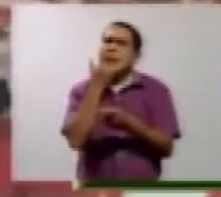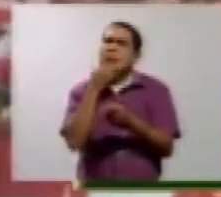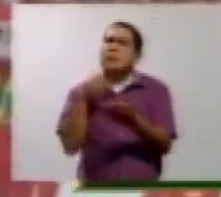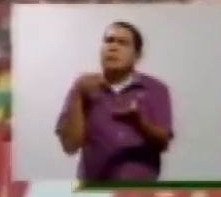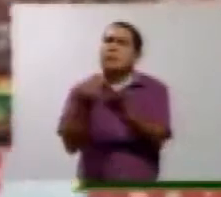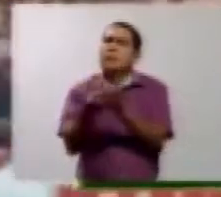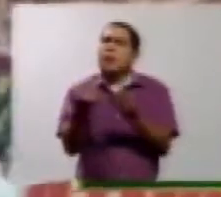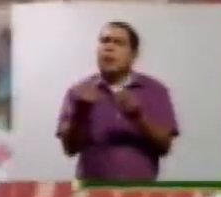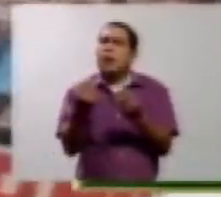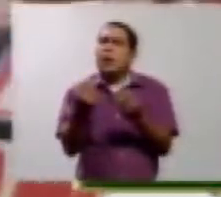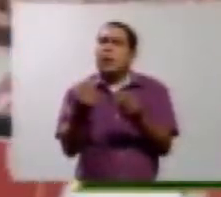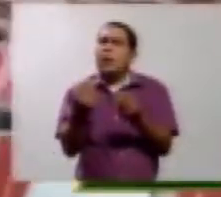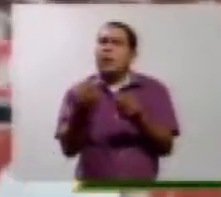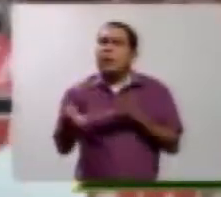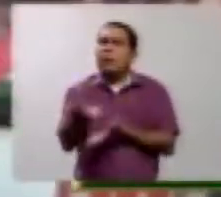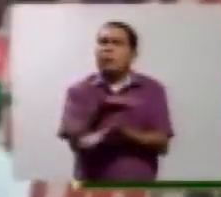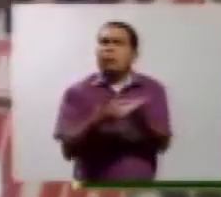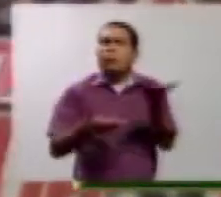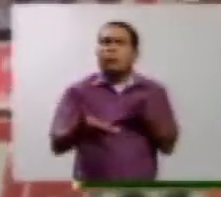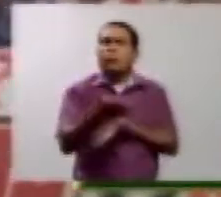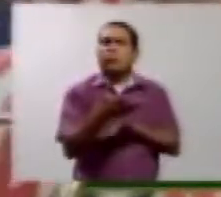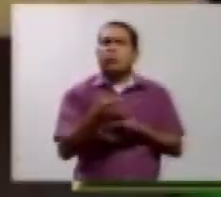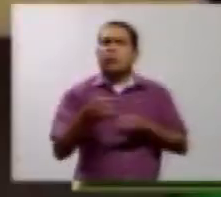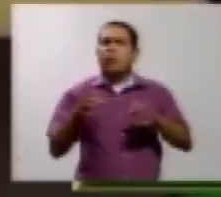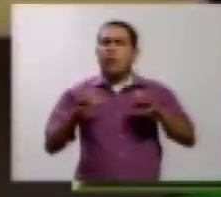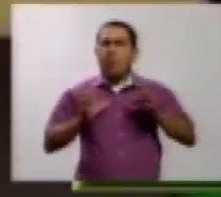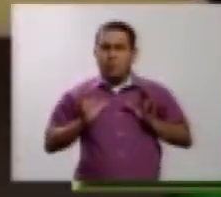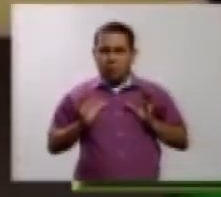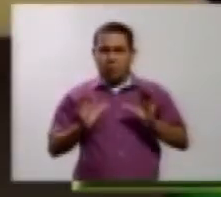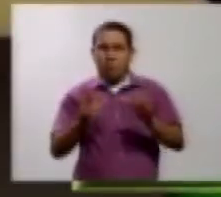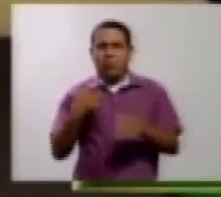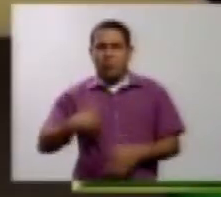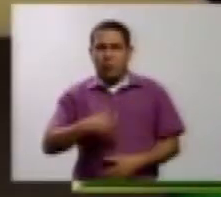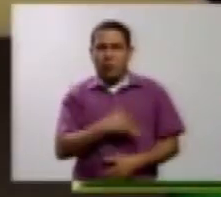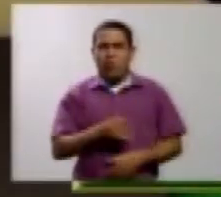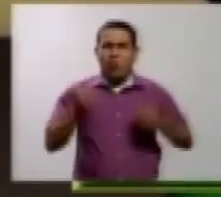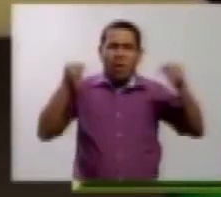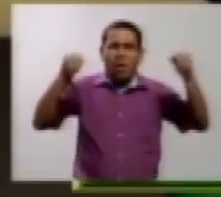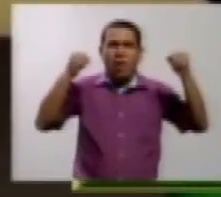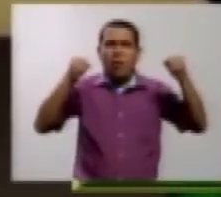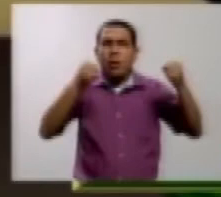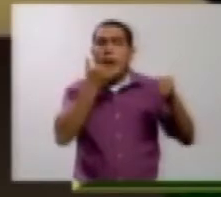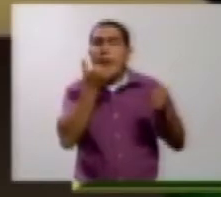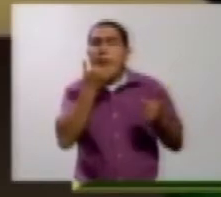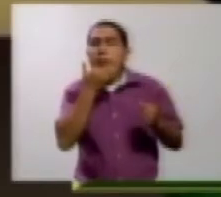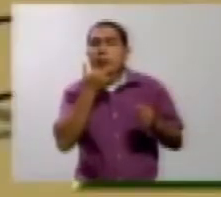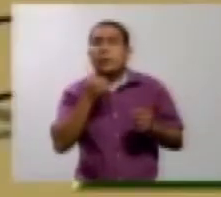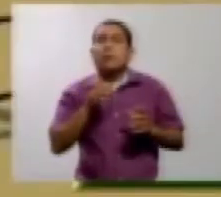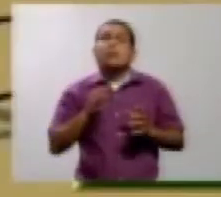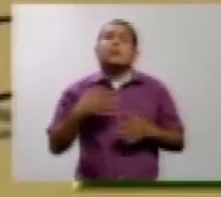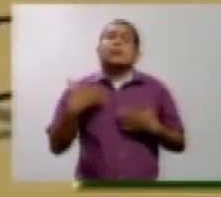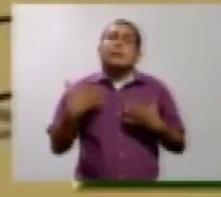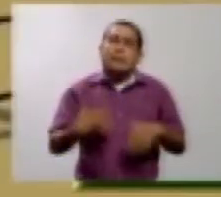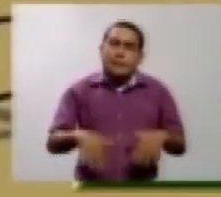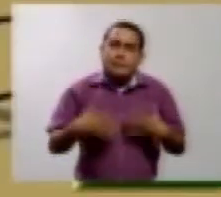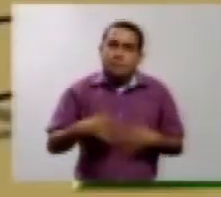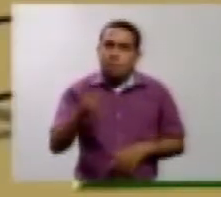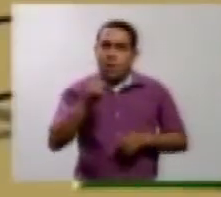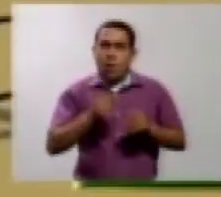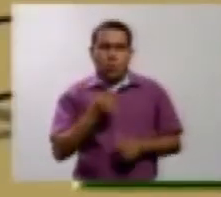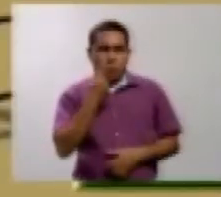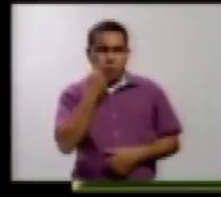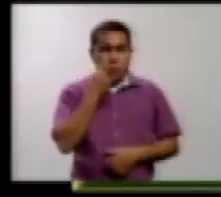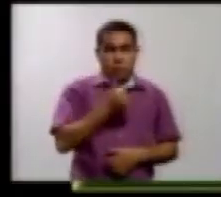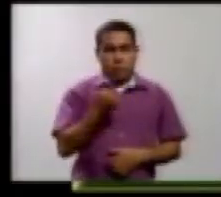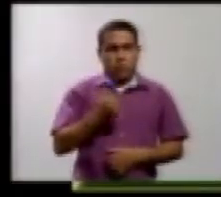destinada para socializar con las barras bravas. ¡Oh, sorpresa! Les cayó la morisquetera. Se hacían señas con